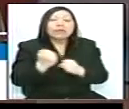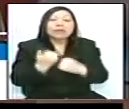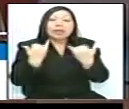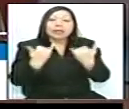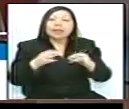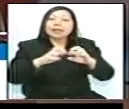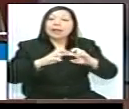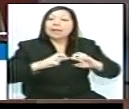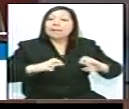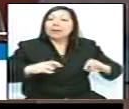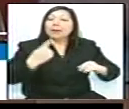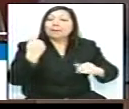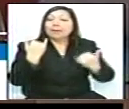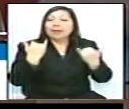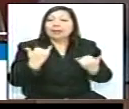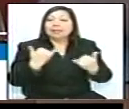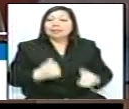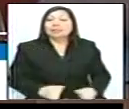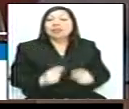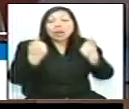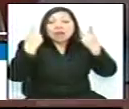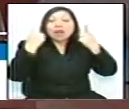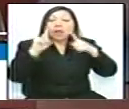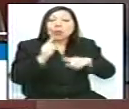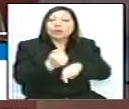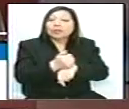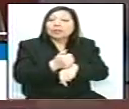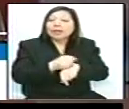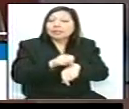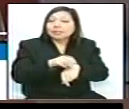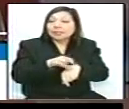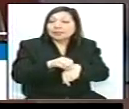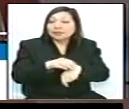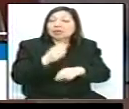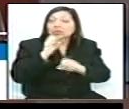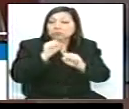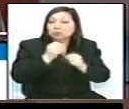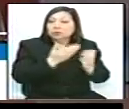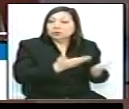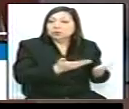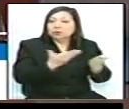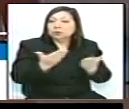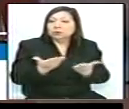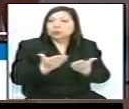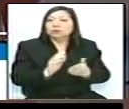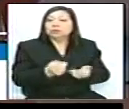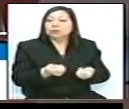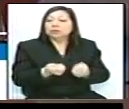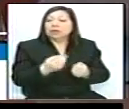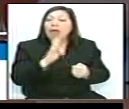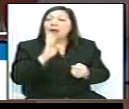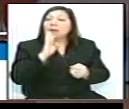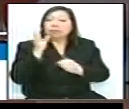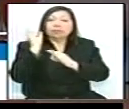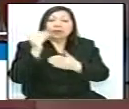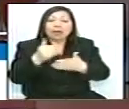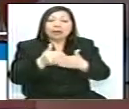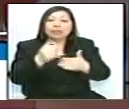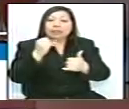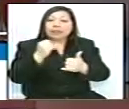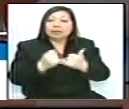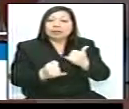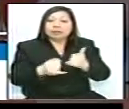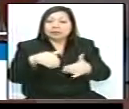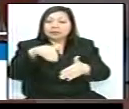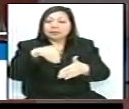Pleno. Para este efecto, el acuerdo de portavoces ha sido invitarlo a sustentar al término del